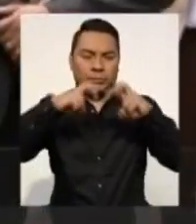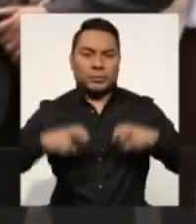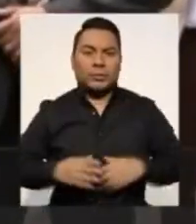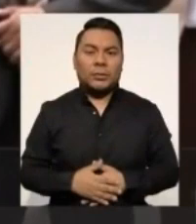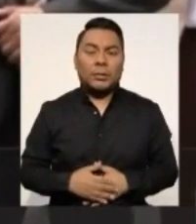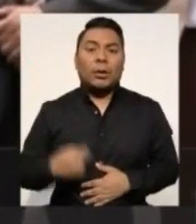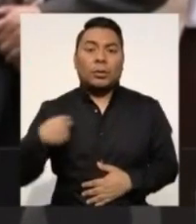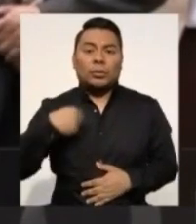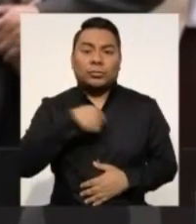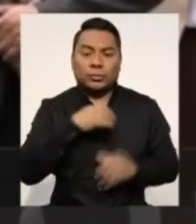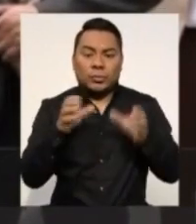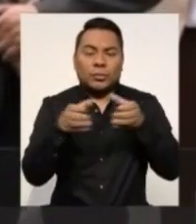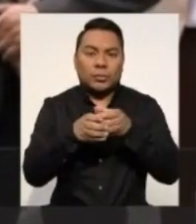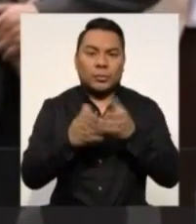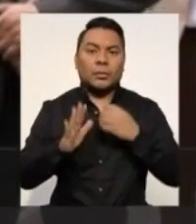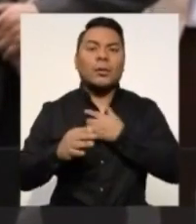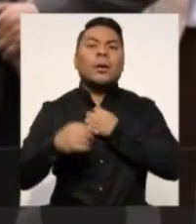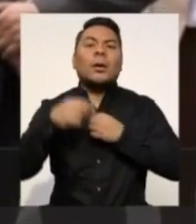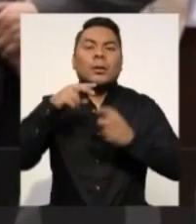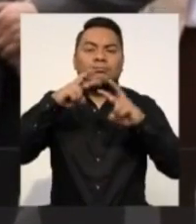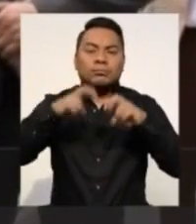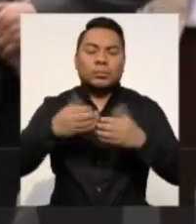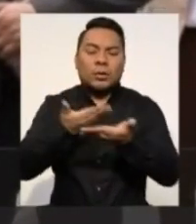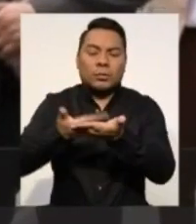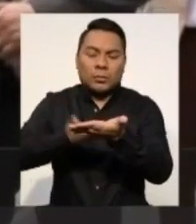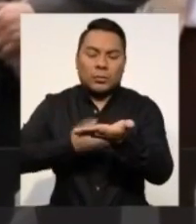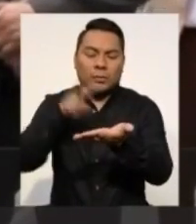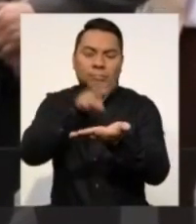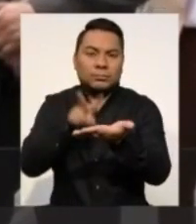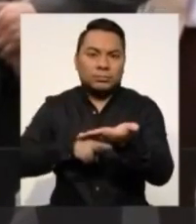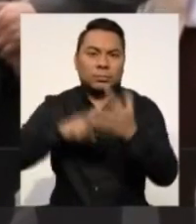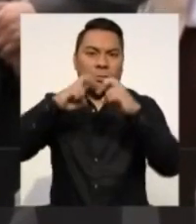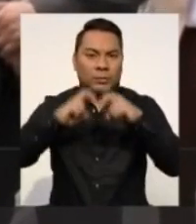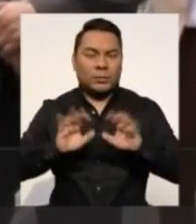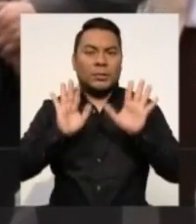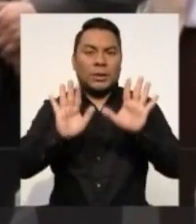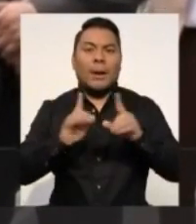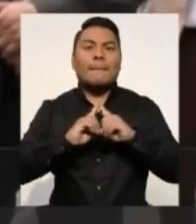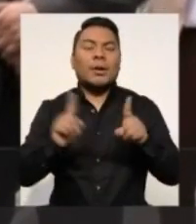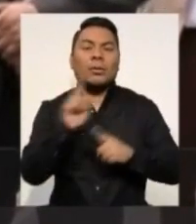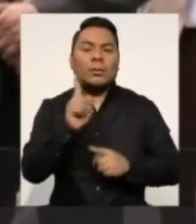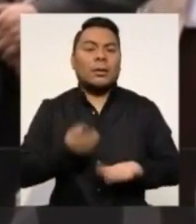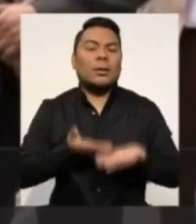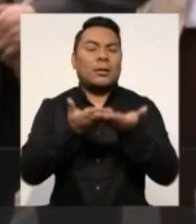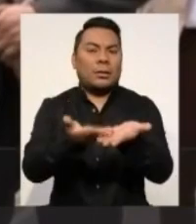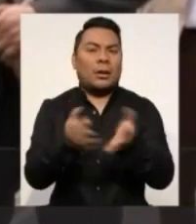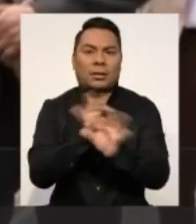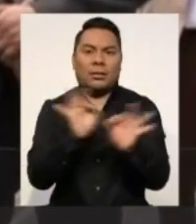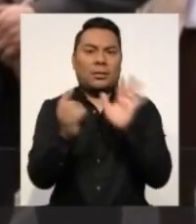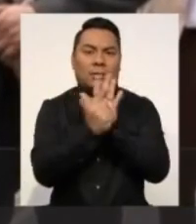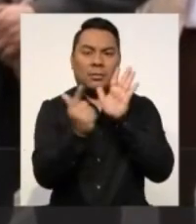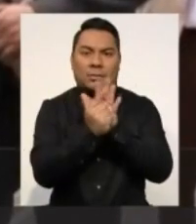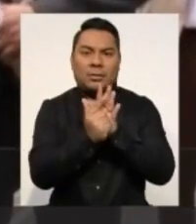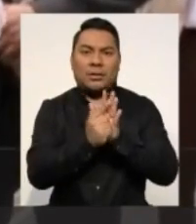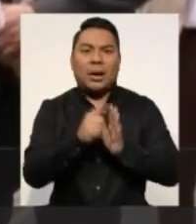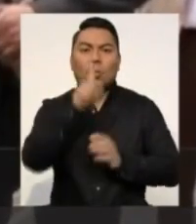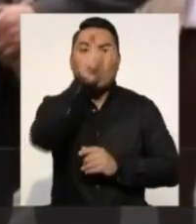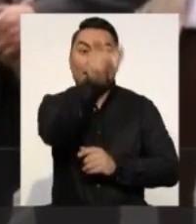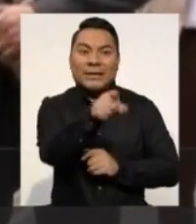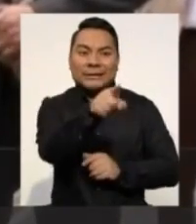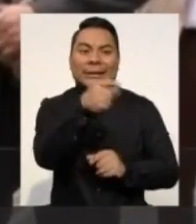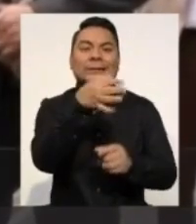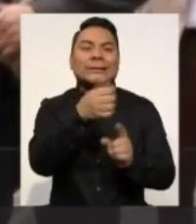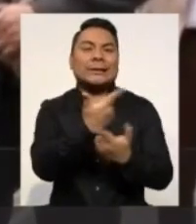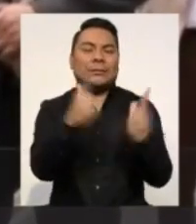estamos estudiando el caso, pero no se va a dar ninguna ley que se aplique a una sola persona.